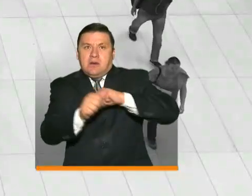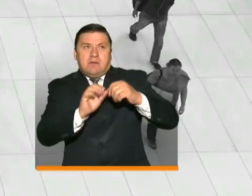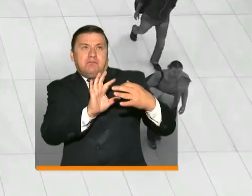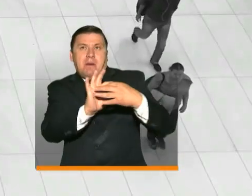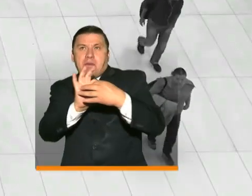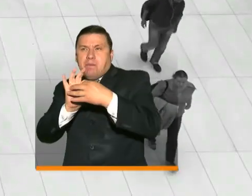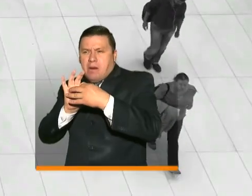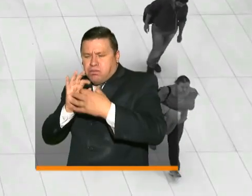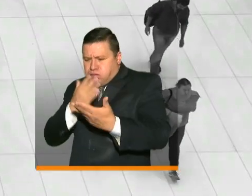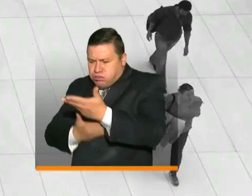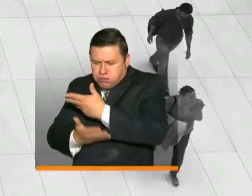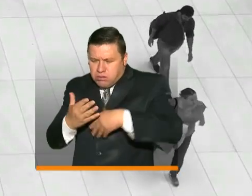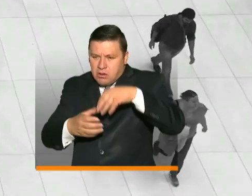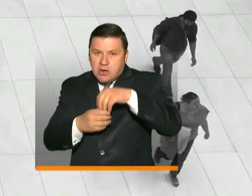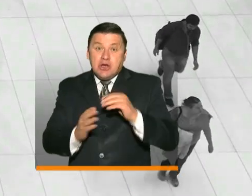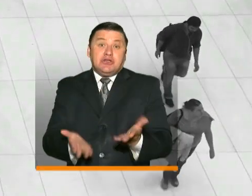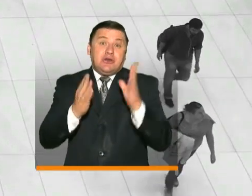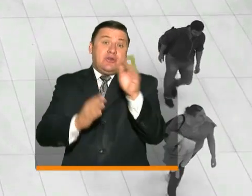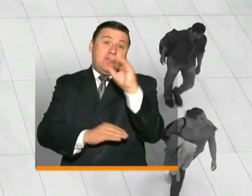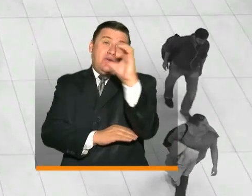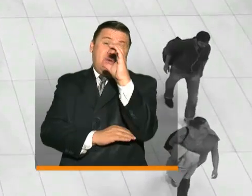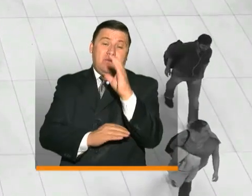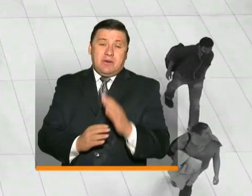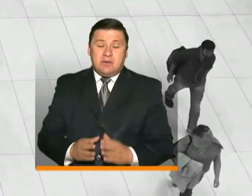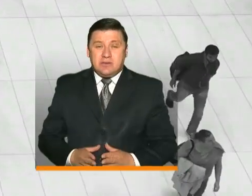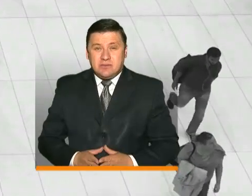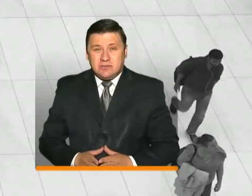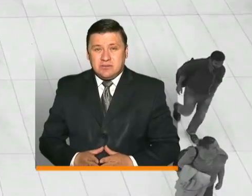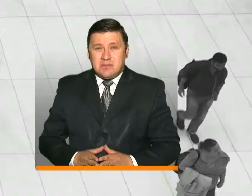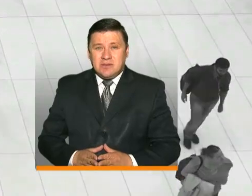reactivación económica en beneficio de todos los colombianos.